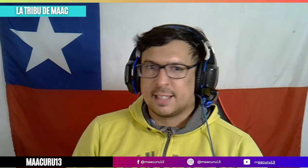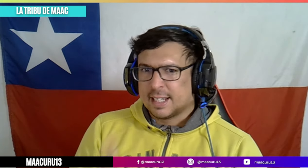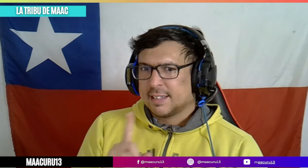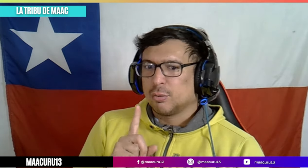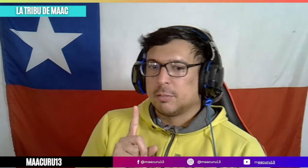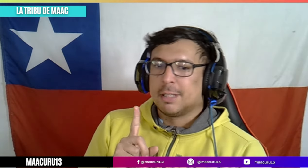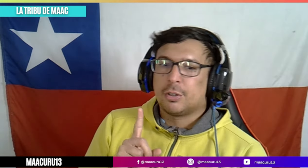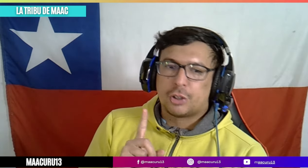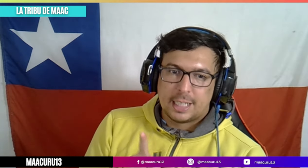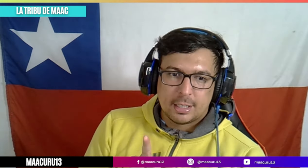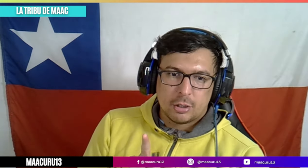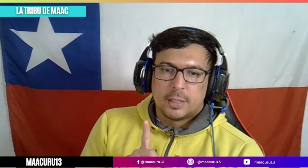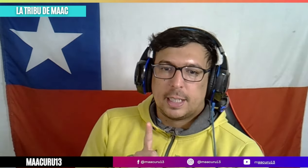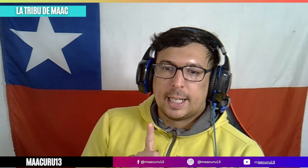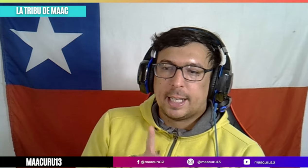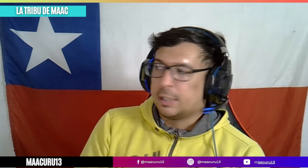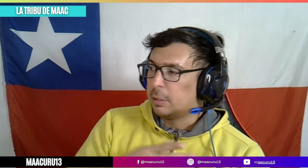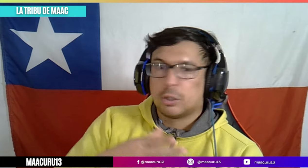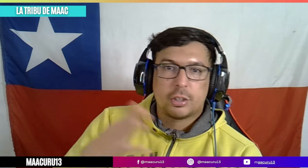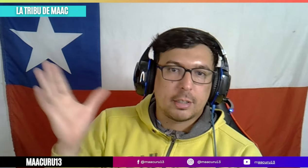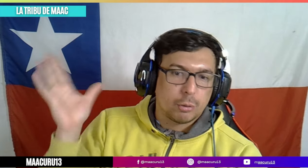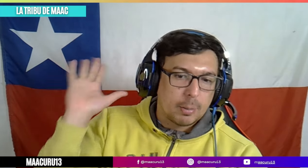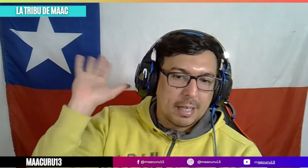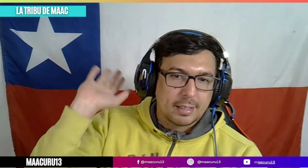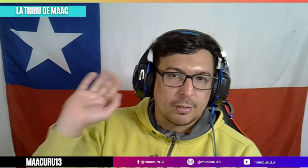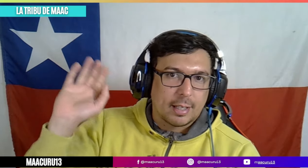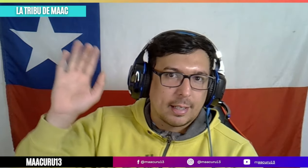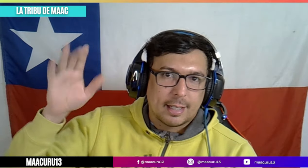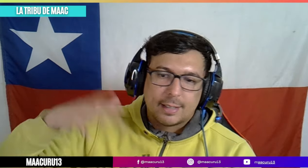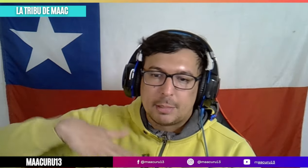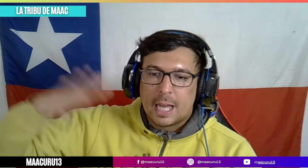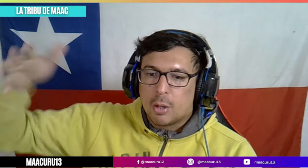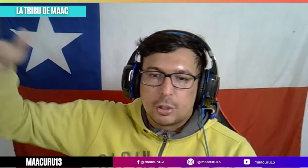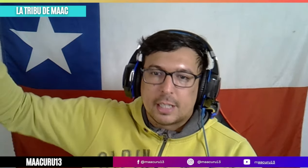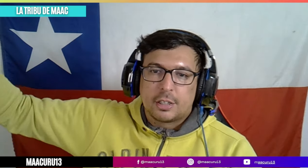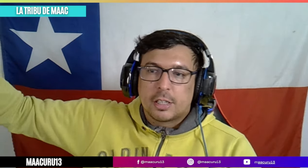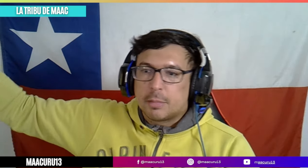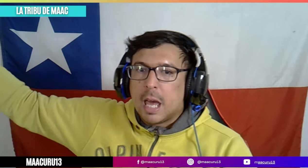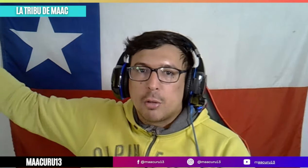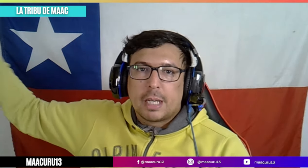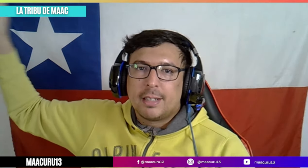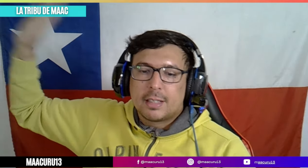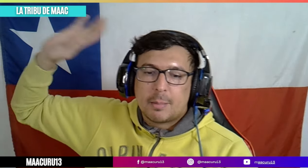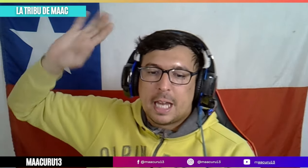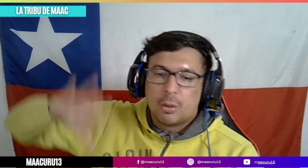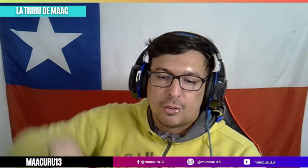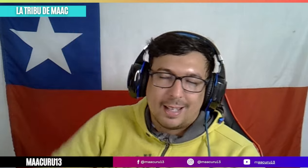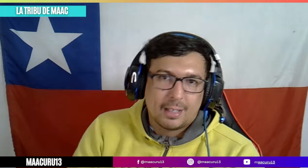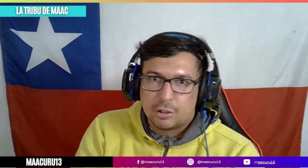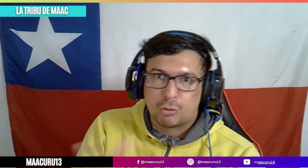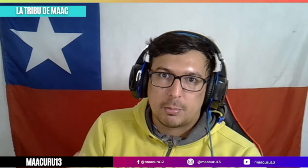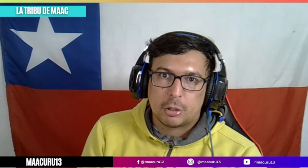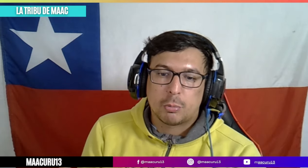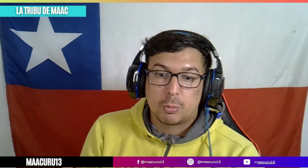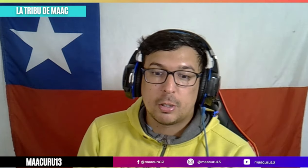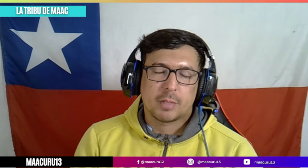Sé que ese es un invento chileno, y bueno, ese está en todas partes. O sea, acá está minado, en Argentina está minado, en Brasil está minado. O sea, es